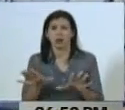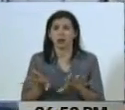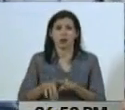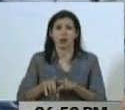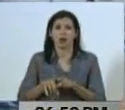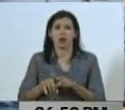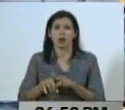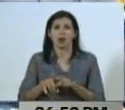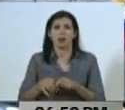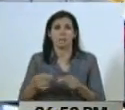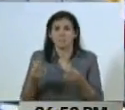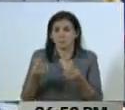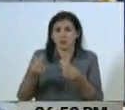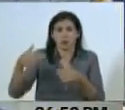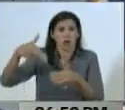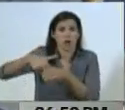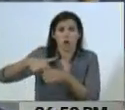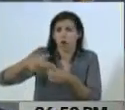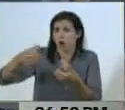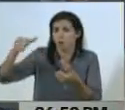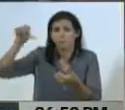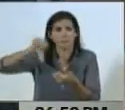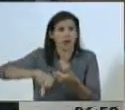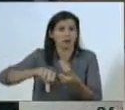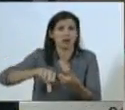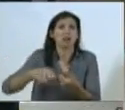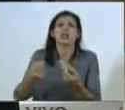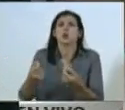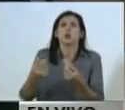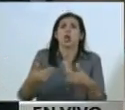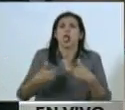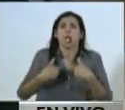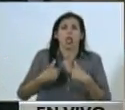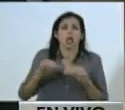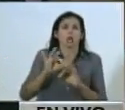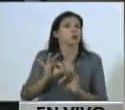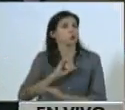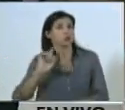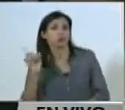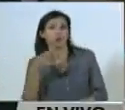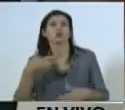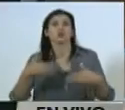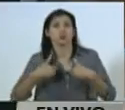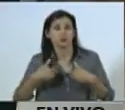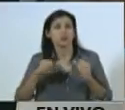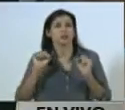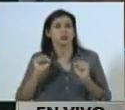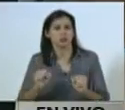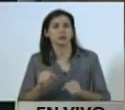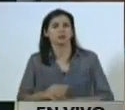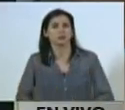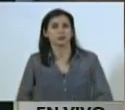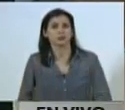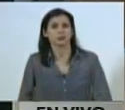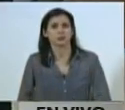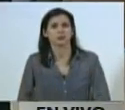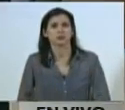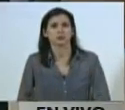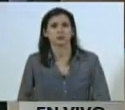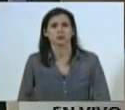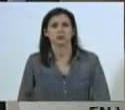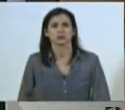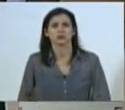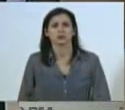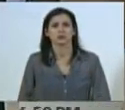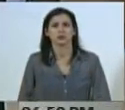las consecuencias de la situación que hemos vivido estos años. Despite the huge contraction in national